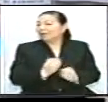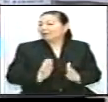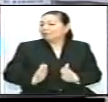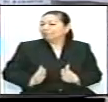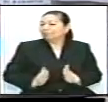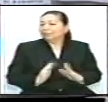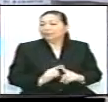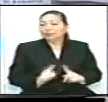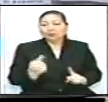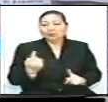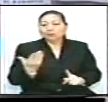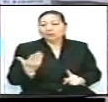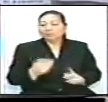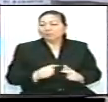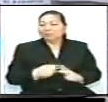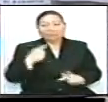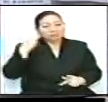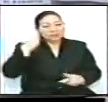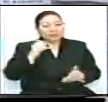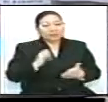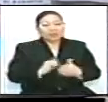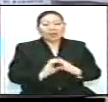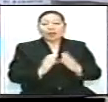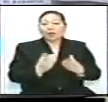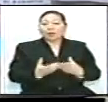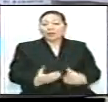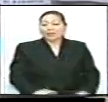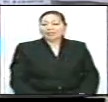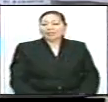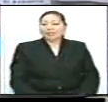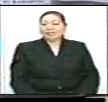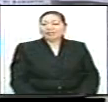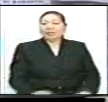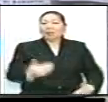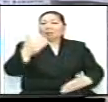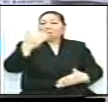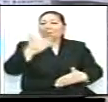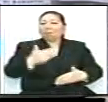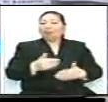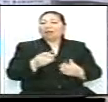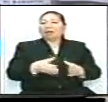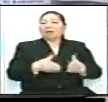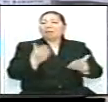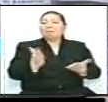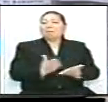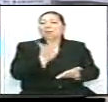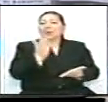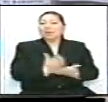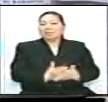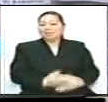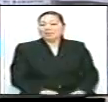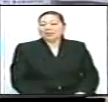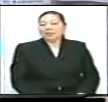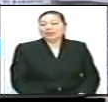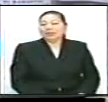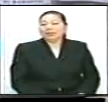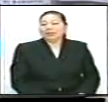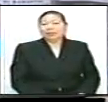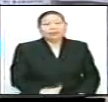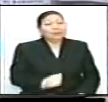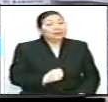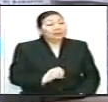dirección, ¿no? Y solamente han comenzado a pensar de que el Congreso es el gran obstruccionista, el gran problema del país. Lo cual